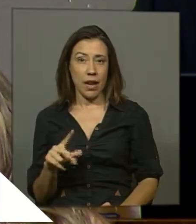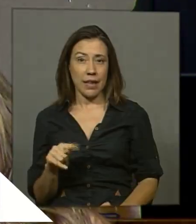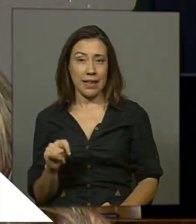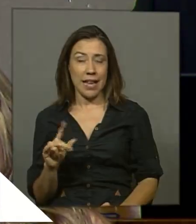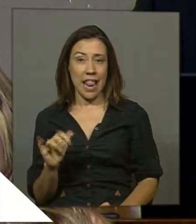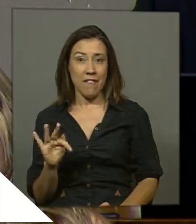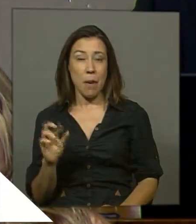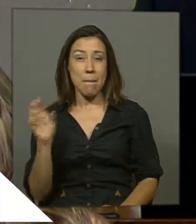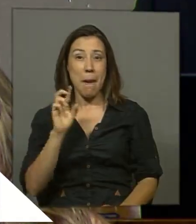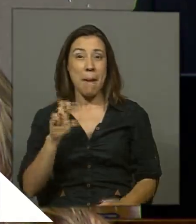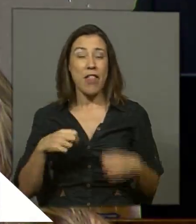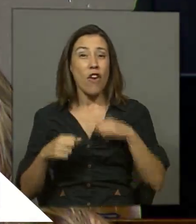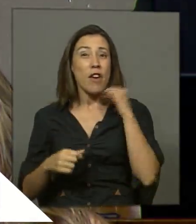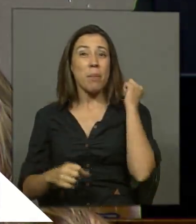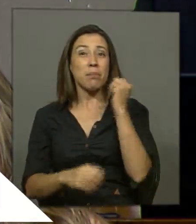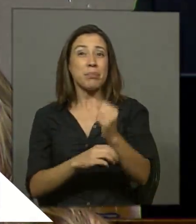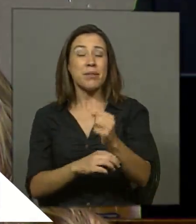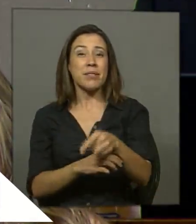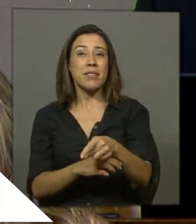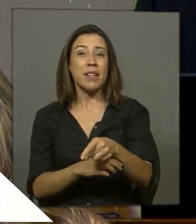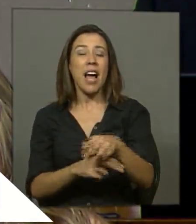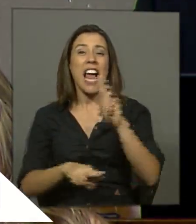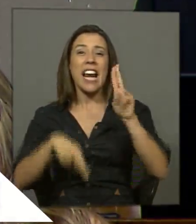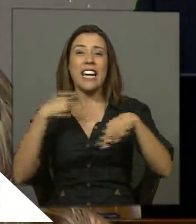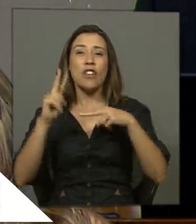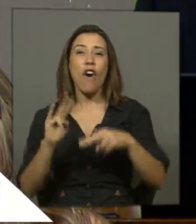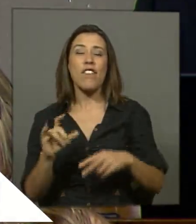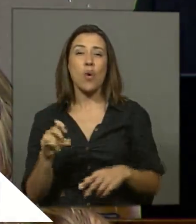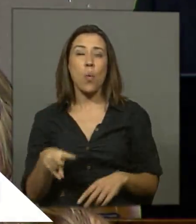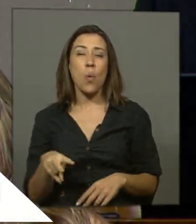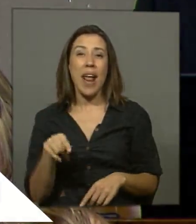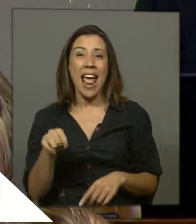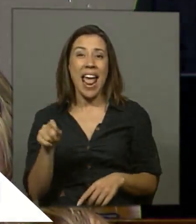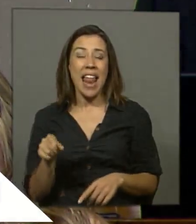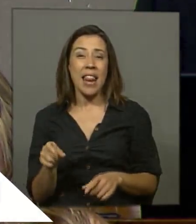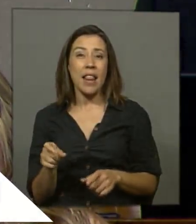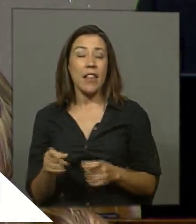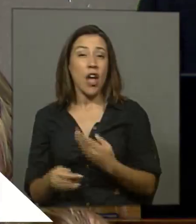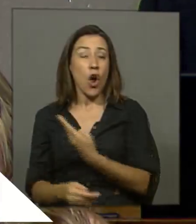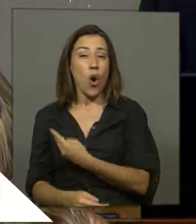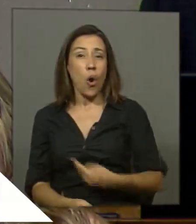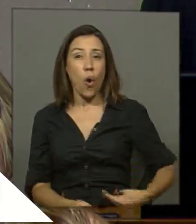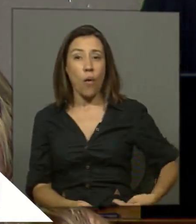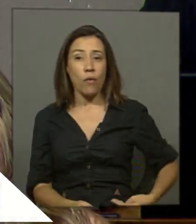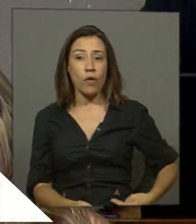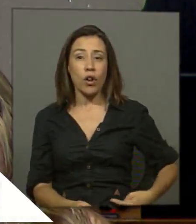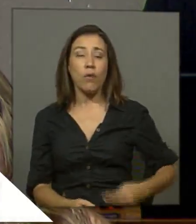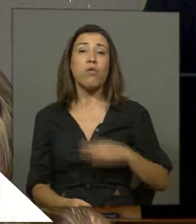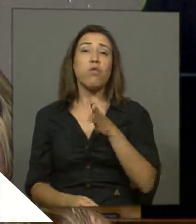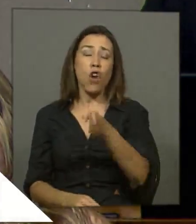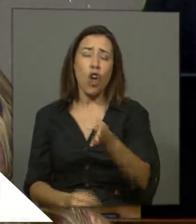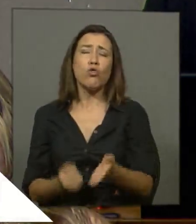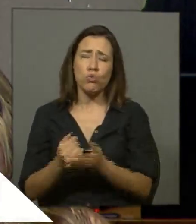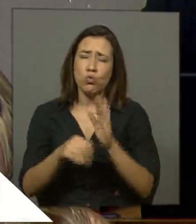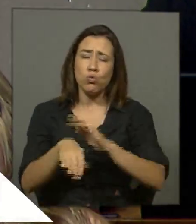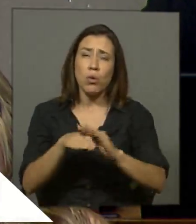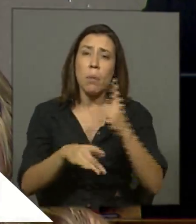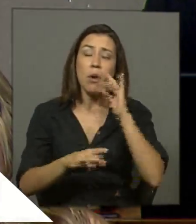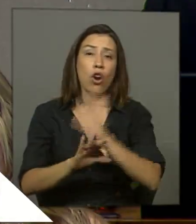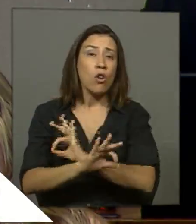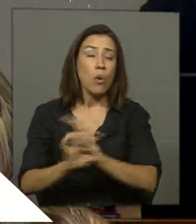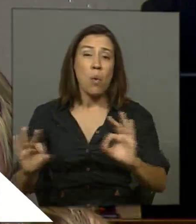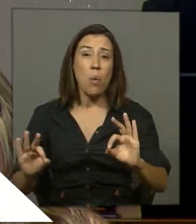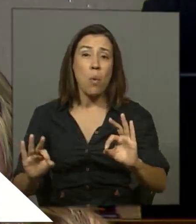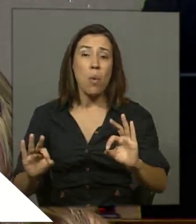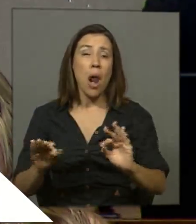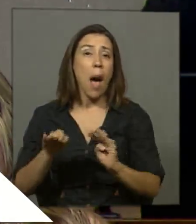padre del joven asesinado en un restaurant en vcun donde fue el aparataje del gobierno a solidarizar con él pero nunca le dieron